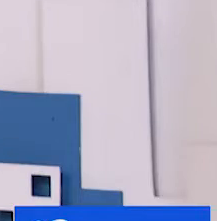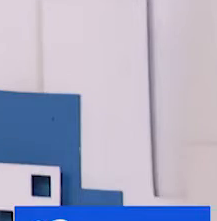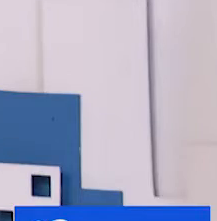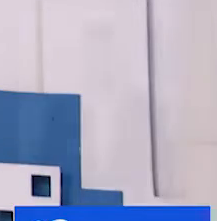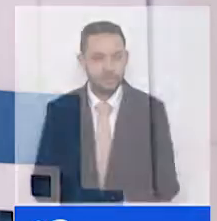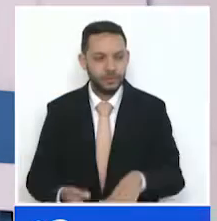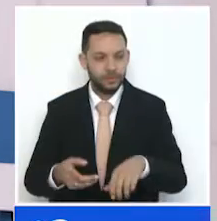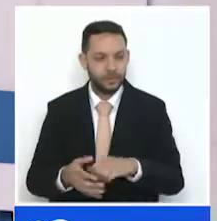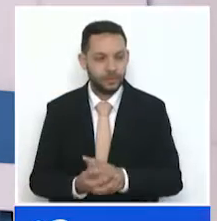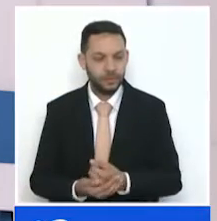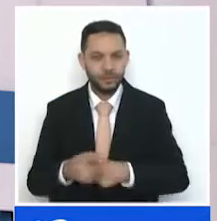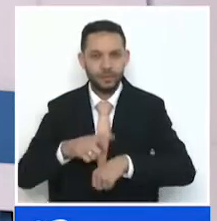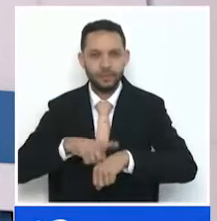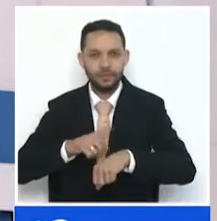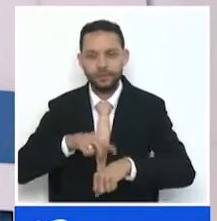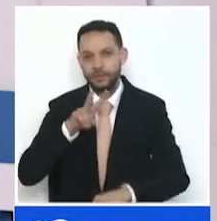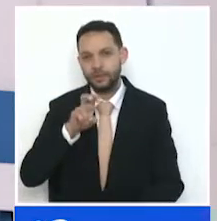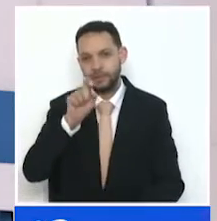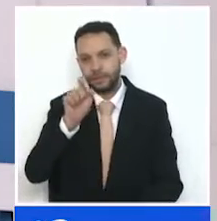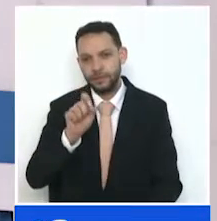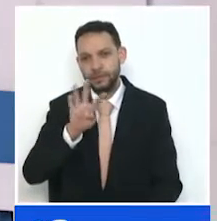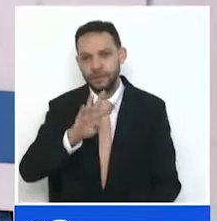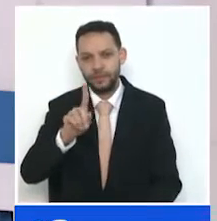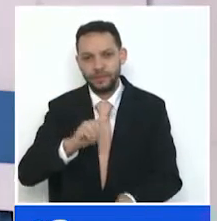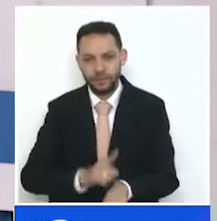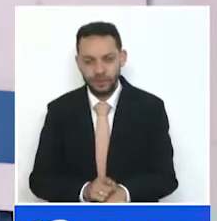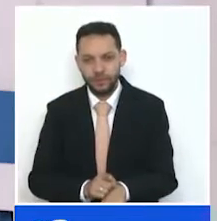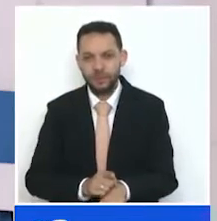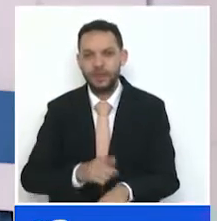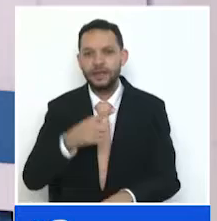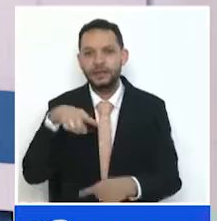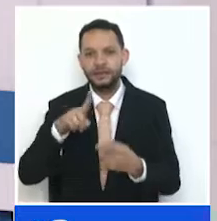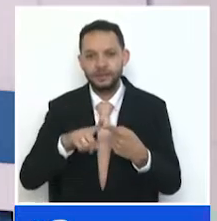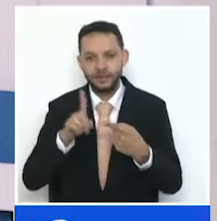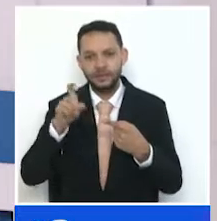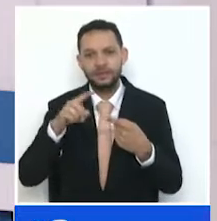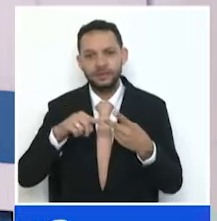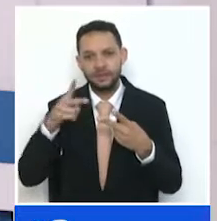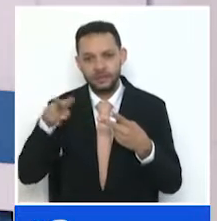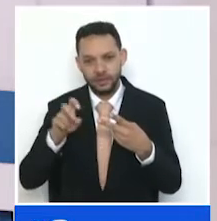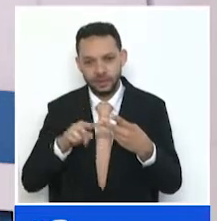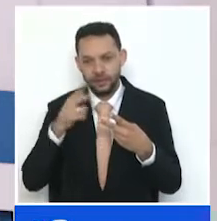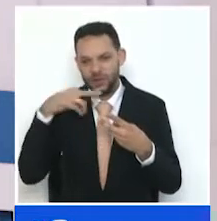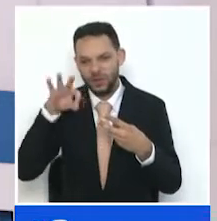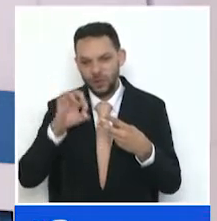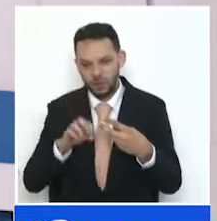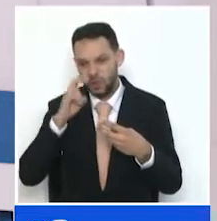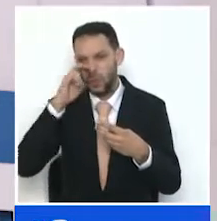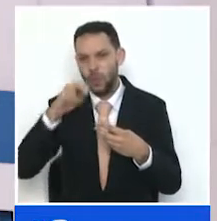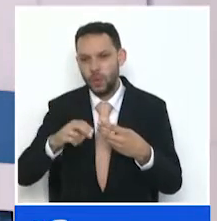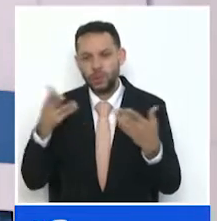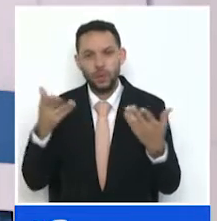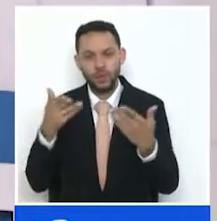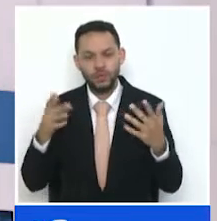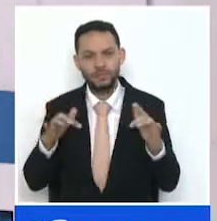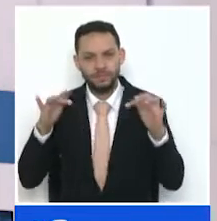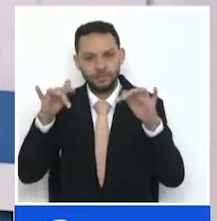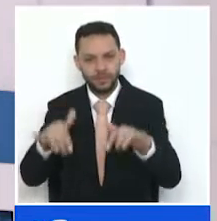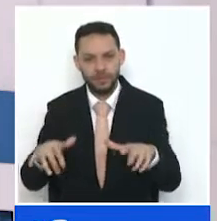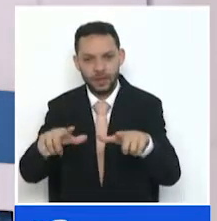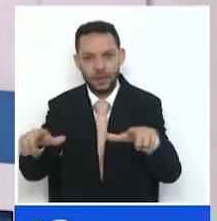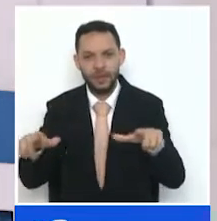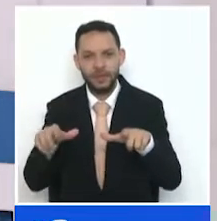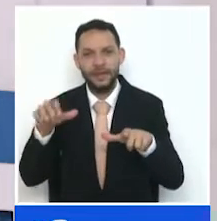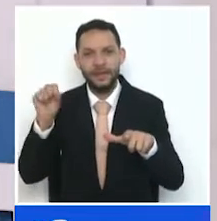Son las 7 de la noche, 41 minutos, este 16, 17 y 18 de junio el canal Telecafé estará en la Feria de Agencias Nacionales de